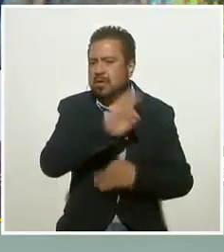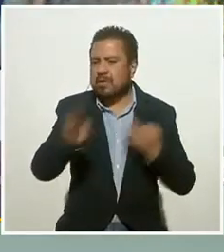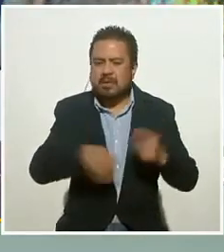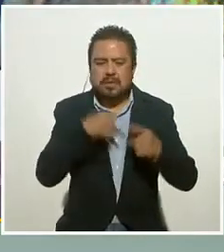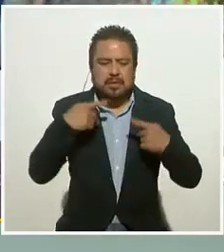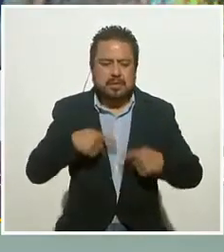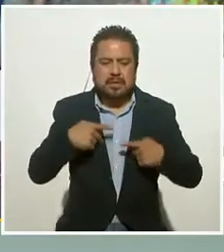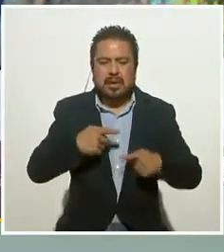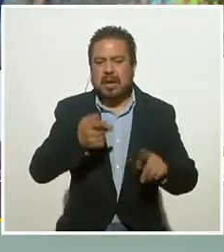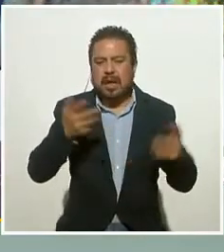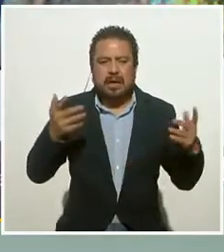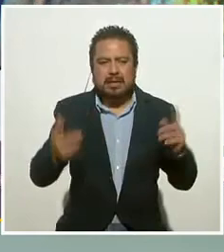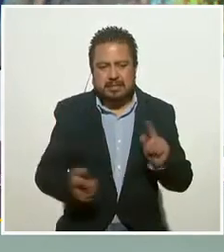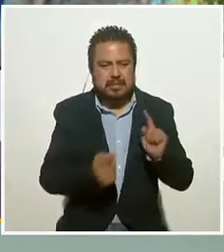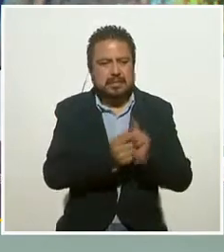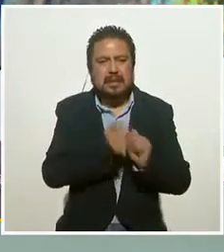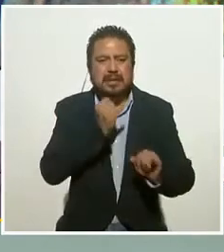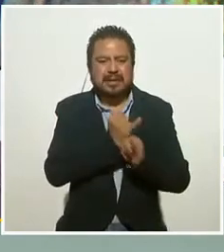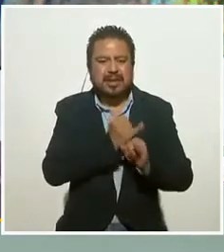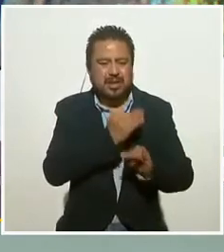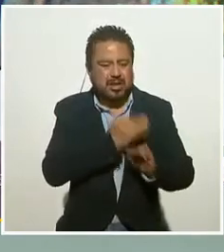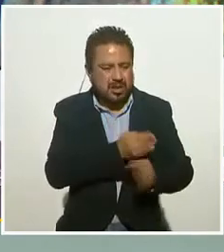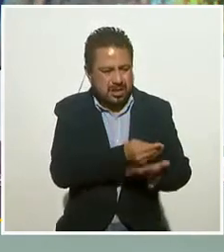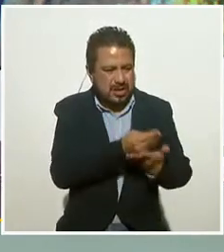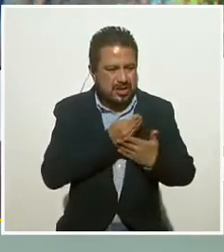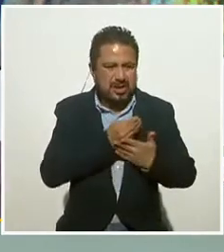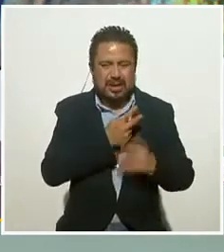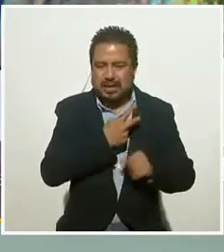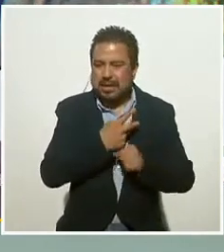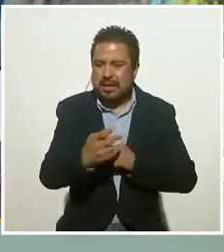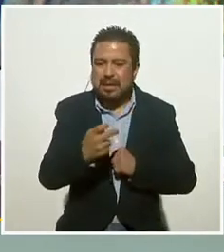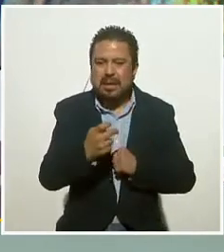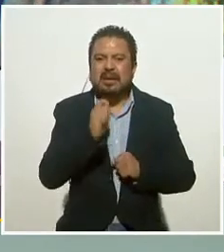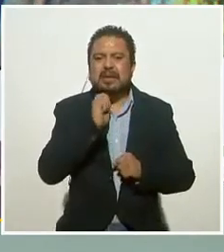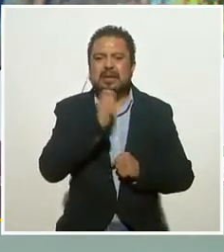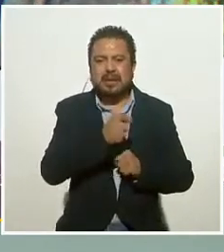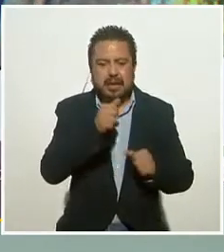personas. Acérquense a la página que nos acaban de invitar,